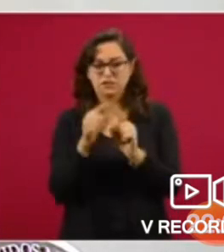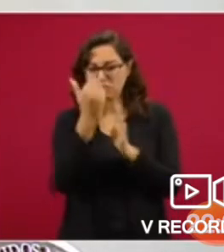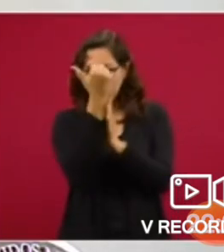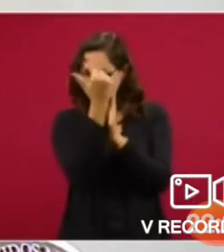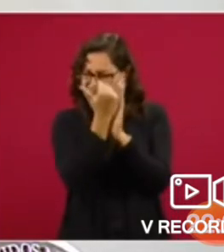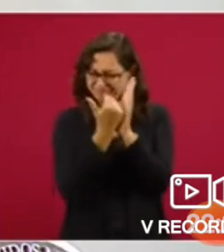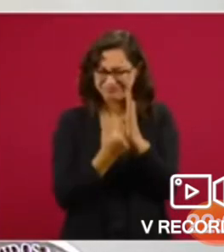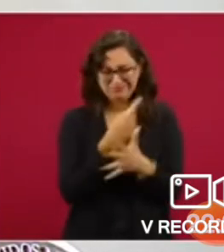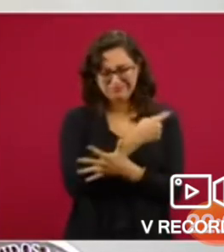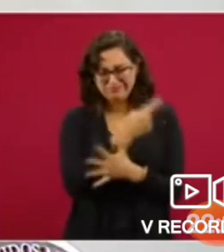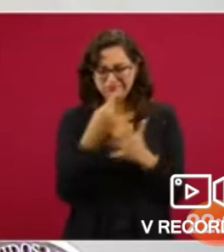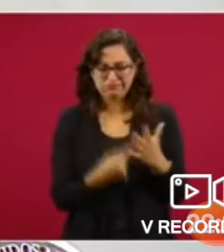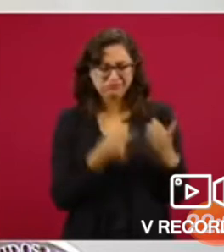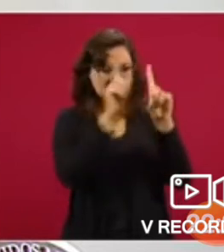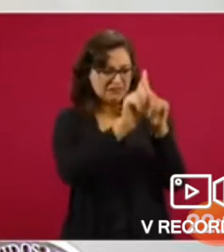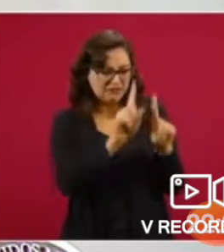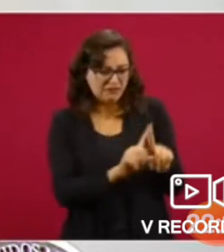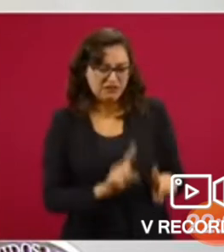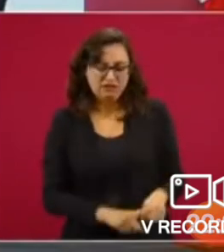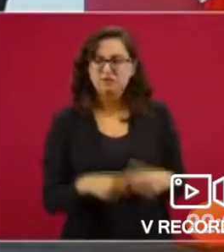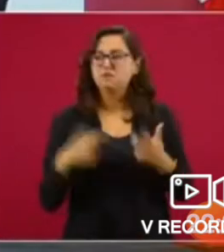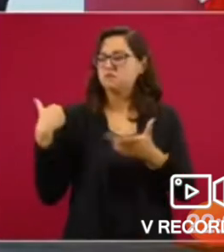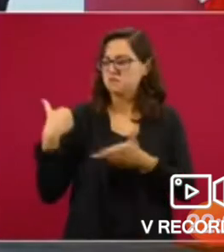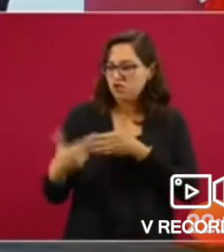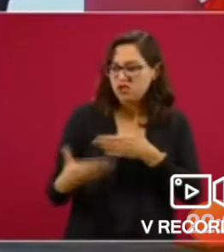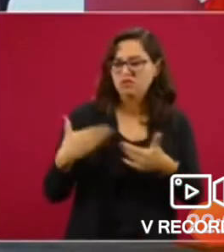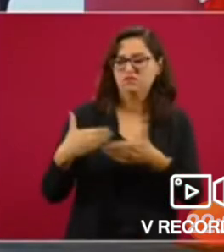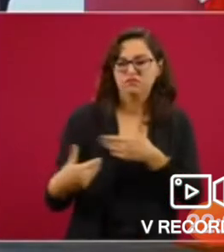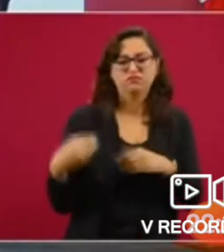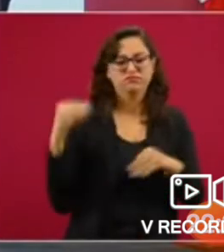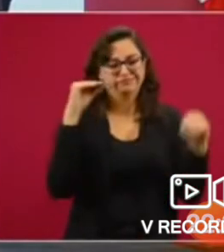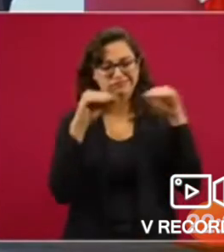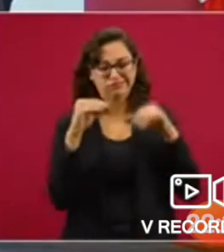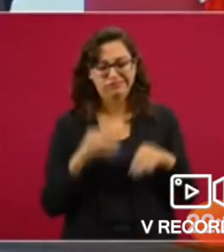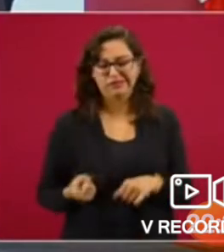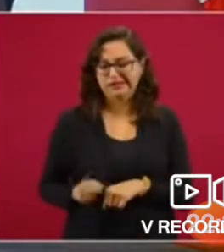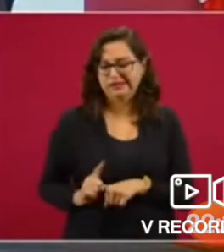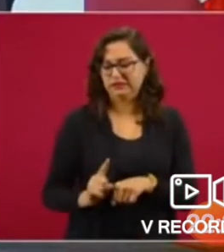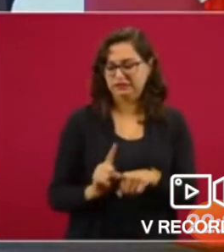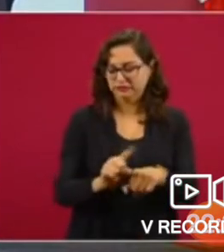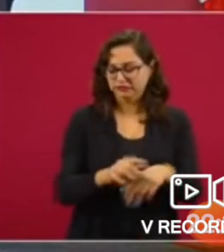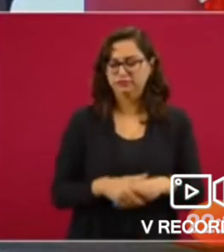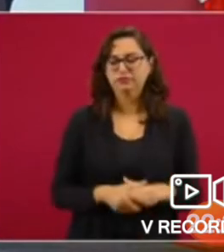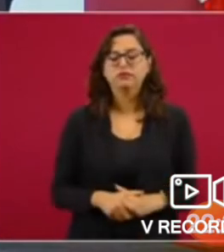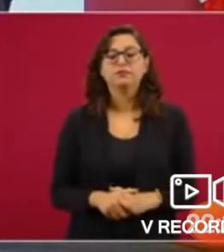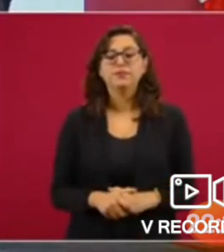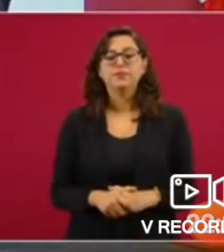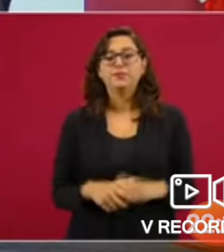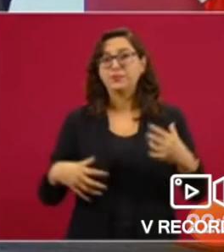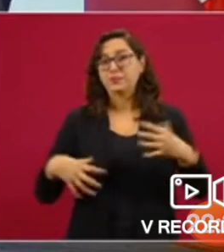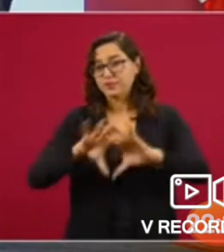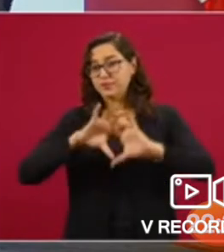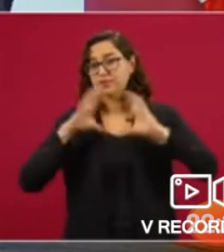técnicos que se van actualizando periódicamente. Una inquietud que ha existido en el mundo